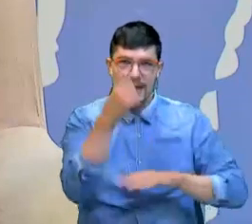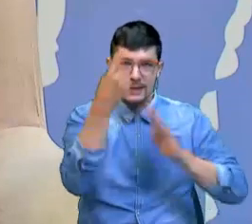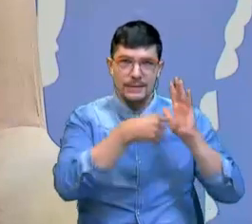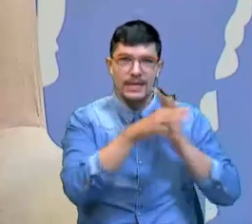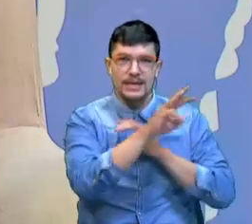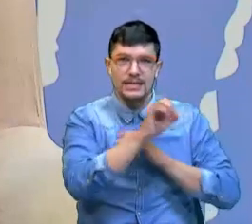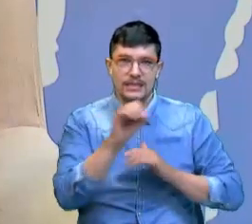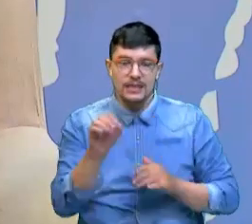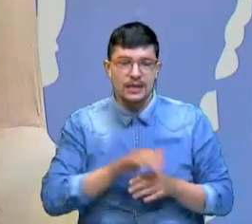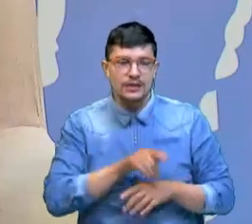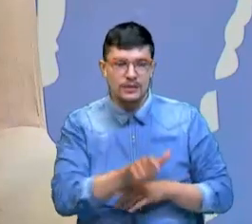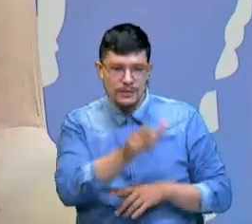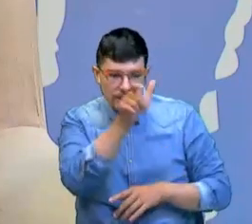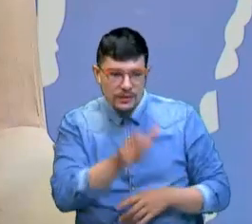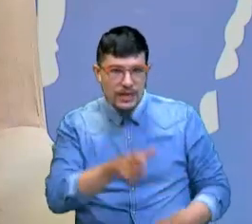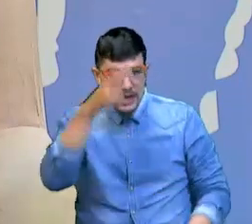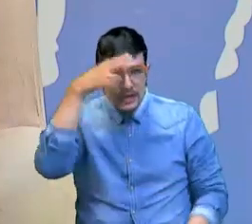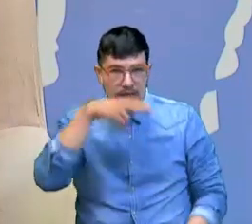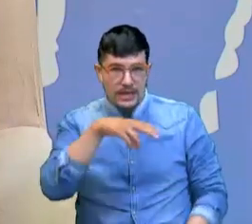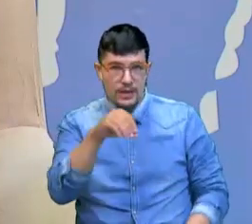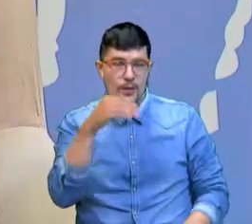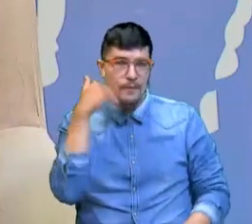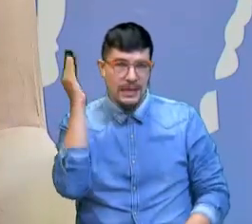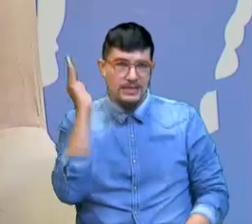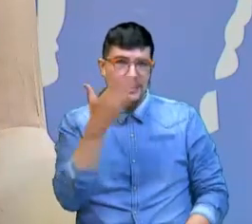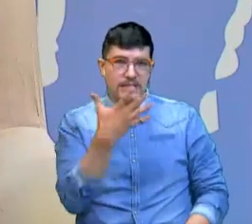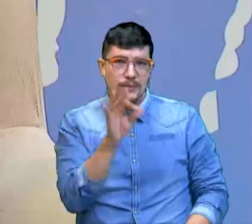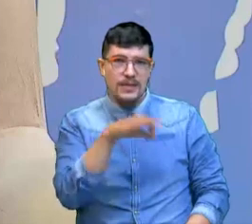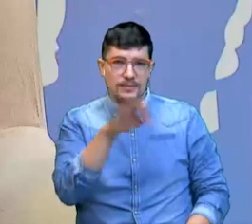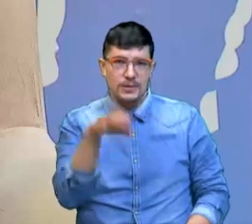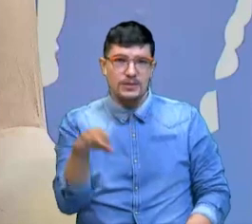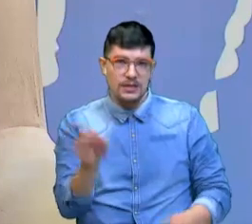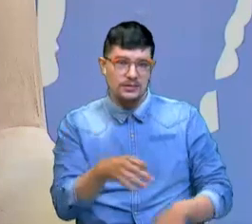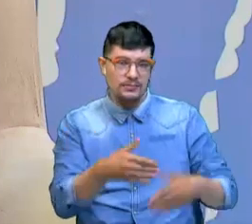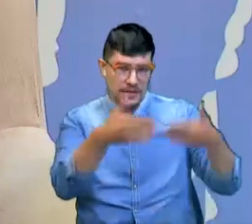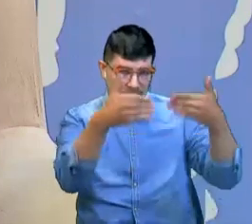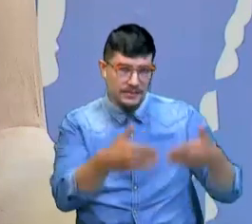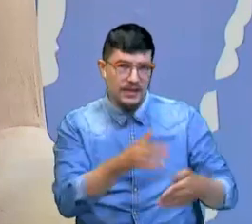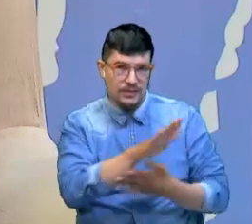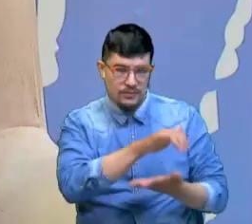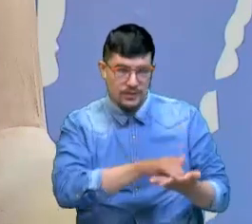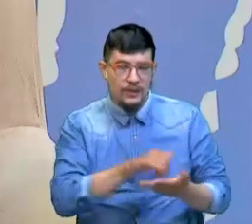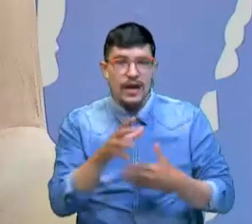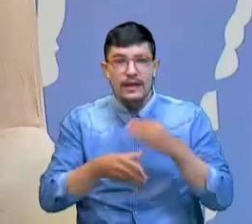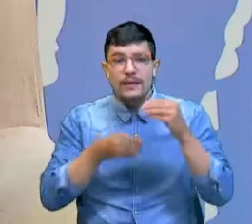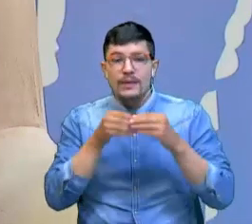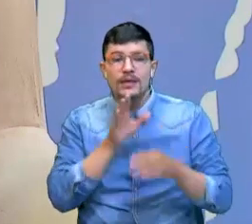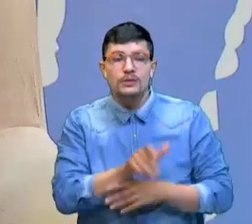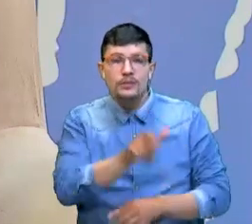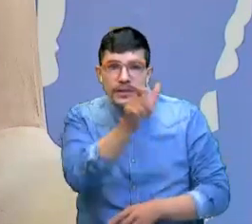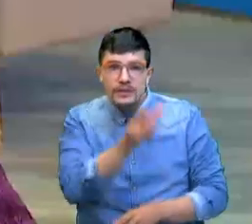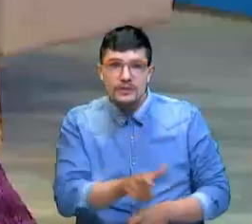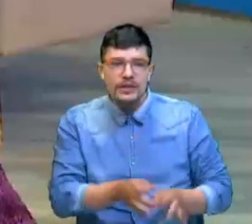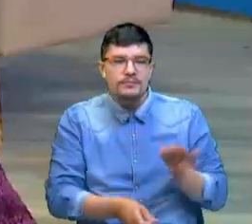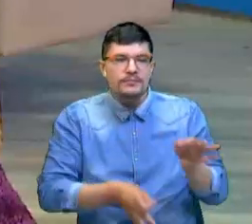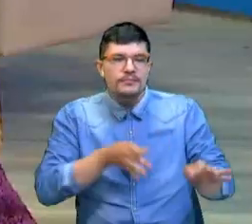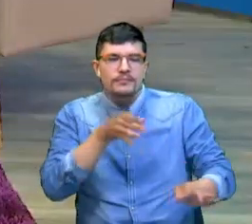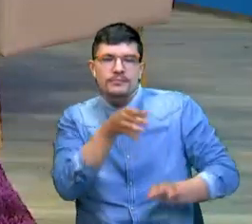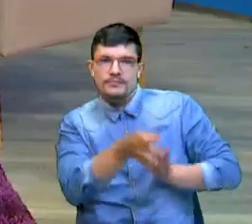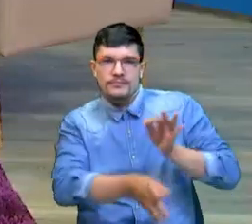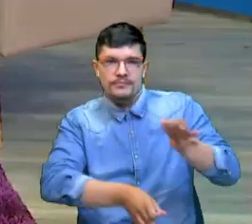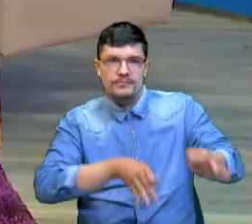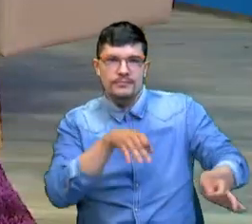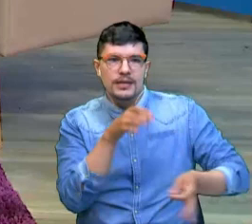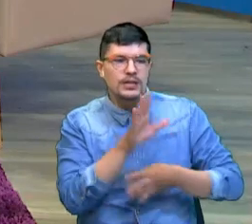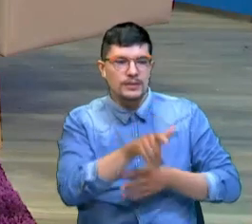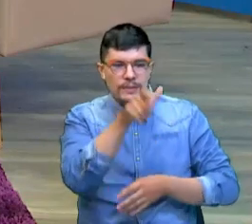Un hijo inválido, o sea, con una pérdida del 50% o más. Y que la persona lo vaya a cuidar.